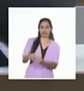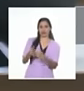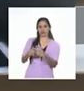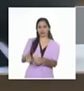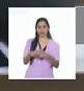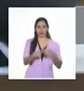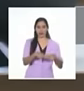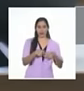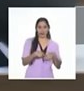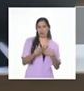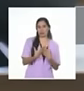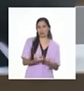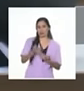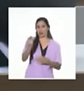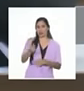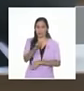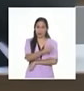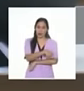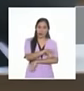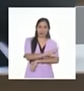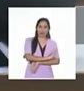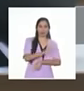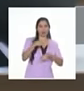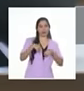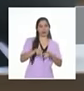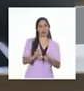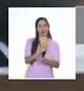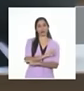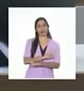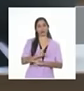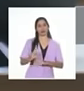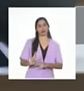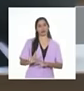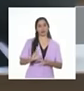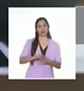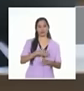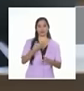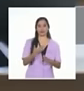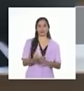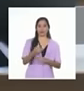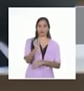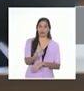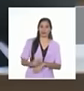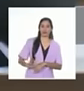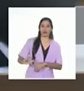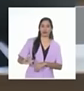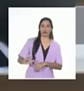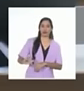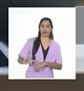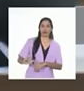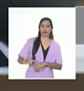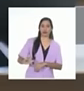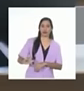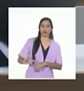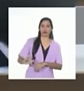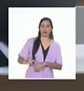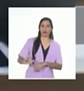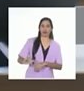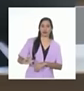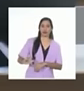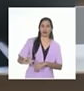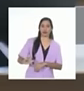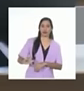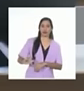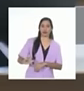y es el anhelado estallido social han estado diseñando canel Déjame